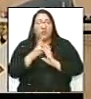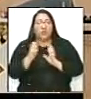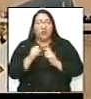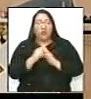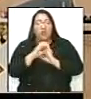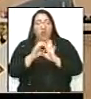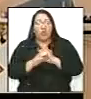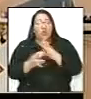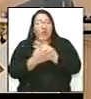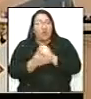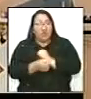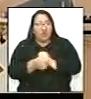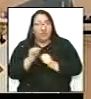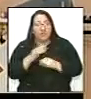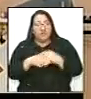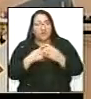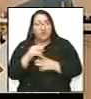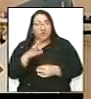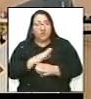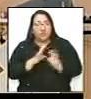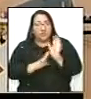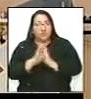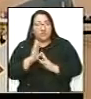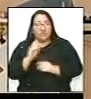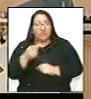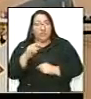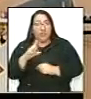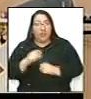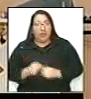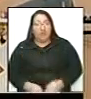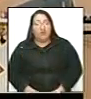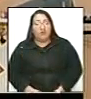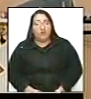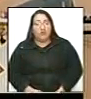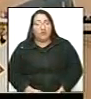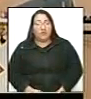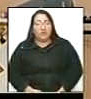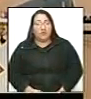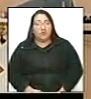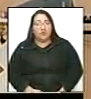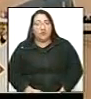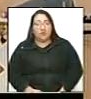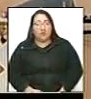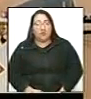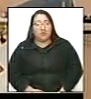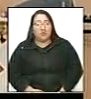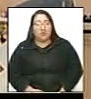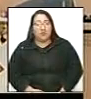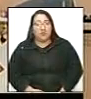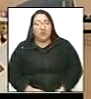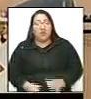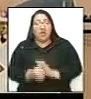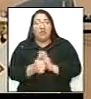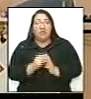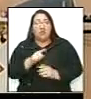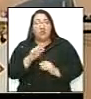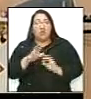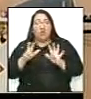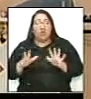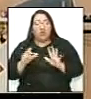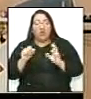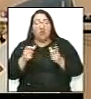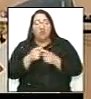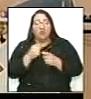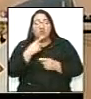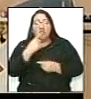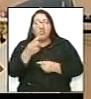del Código Penal y al fiscal supremo Tomás Gálvez Villegas por infracción constitucional al artículo 158 y supuesta comisión